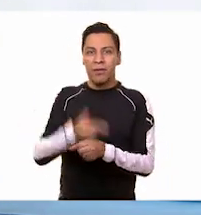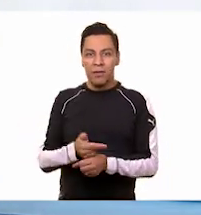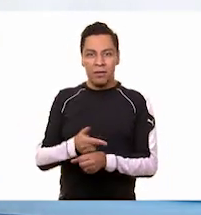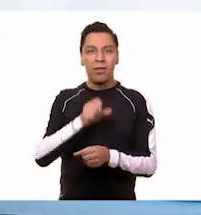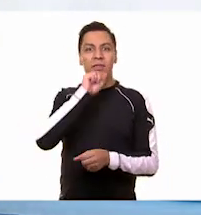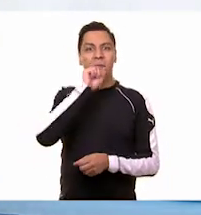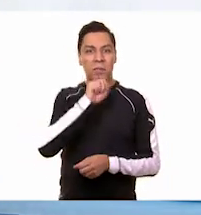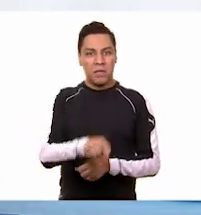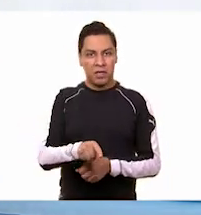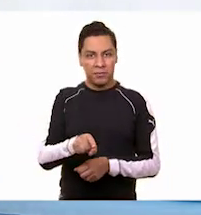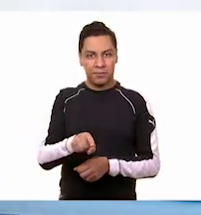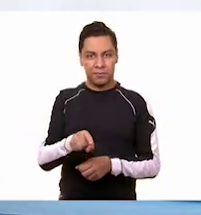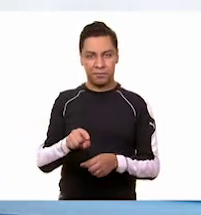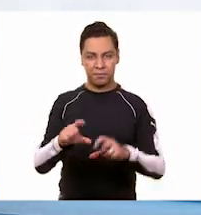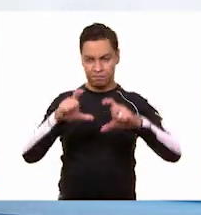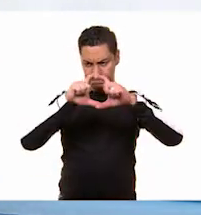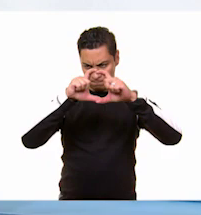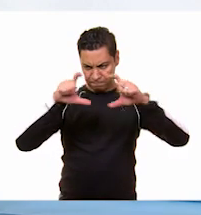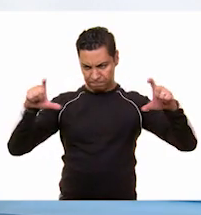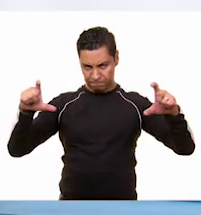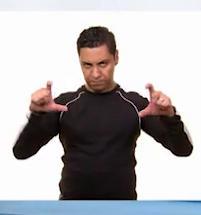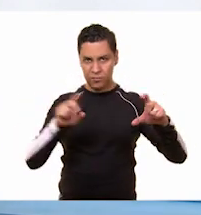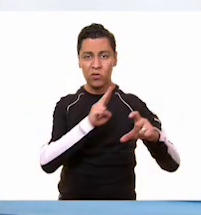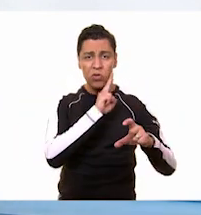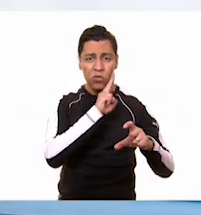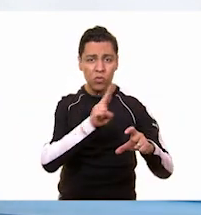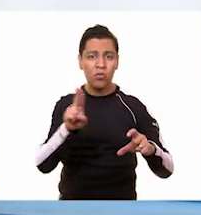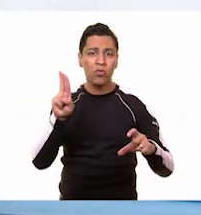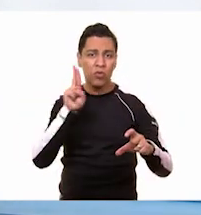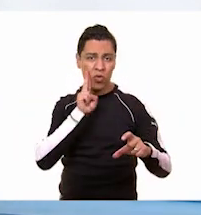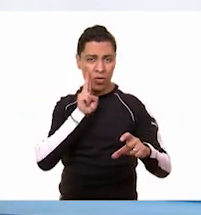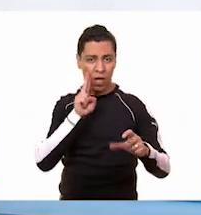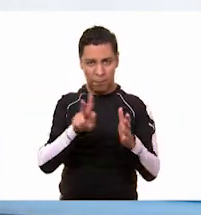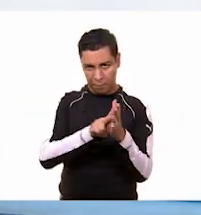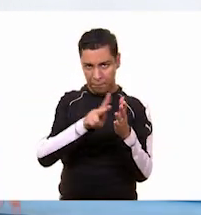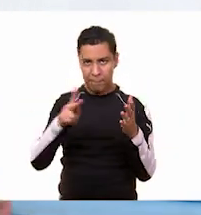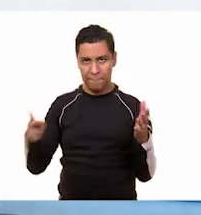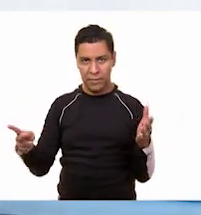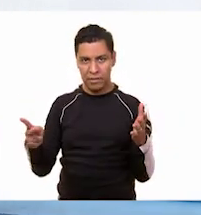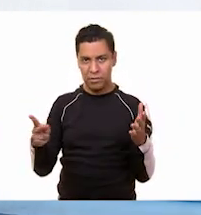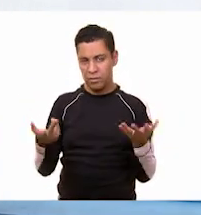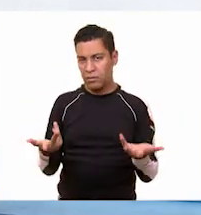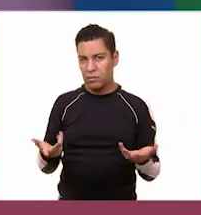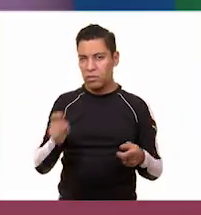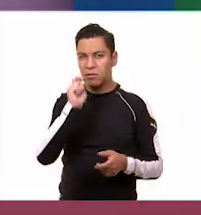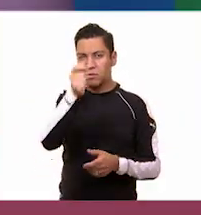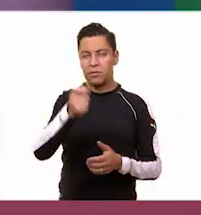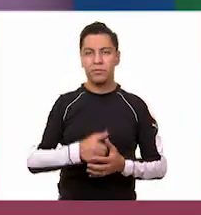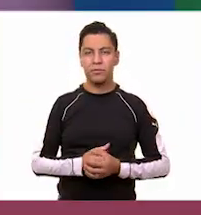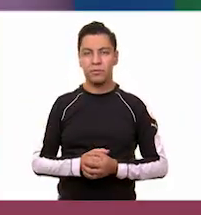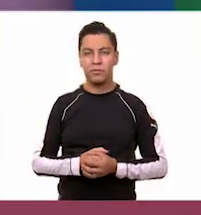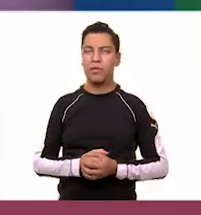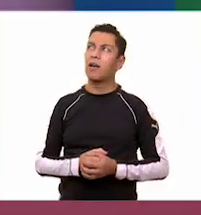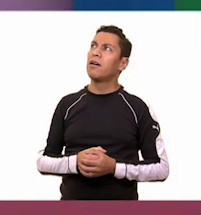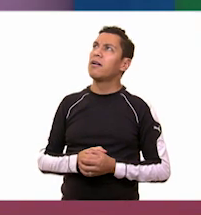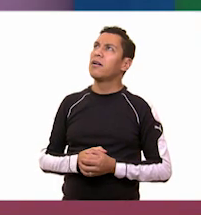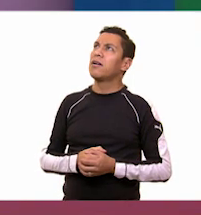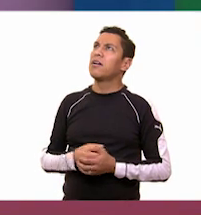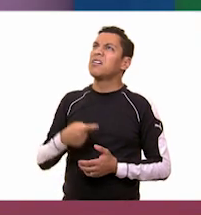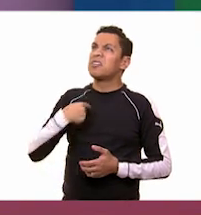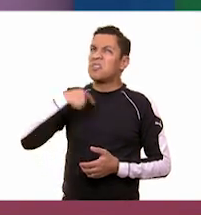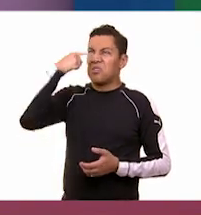cuál es la estructura de la nota periodística. ¿Ustedes se acuerdan cuáles elementos la integran? Creo que sí,